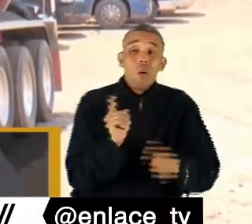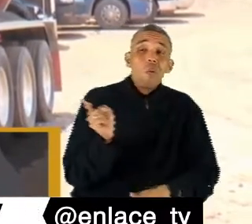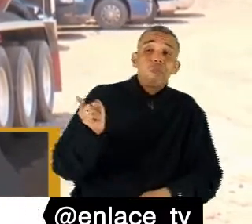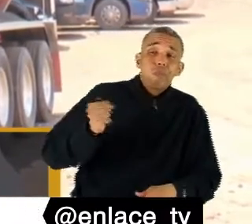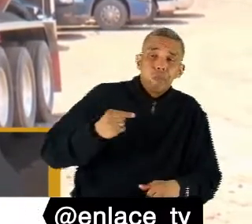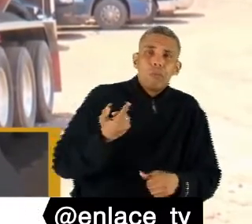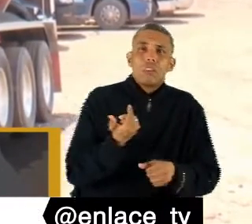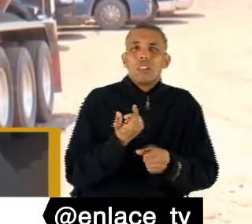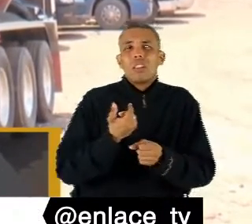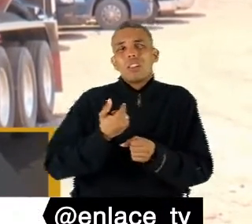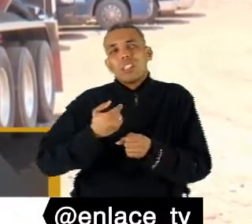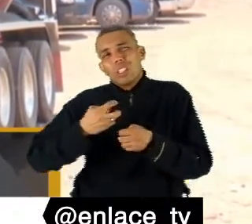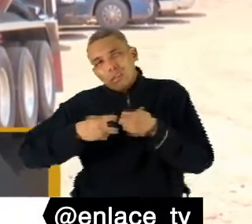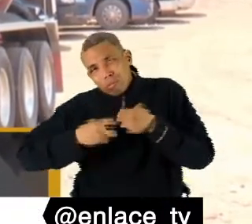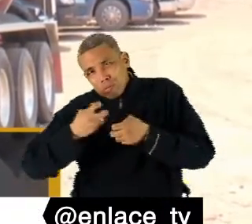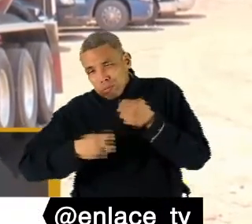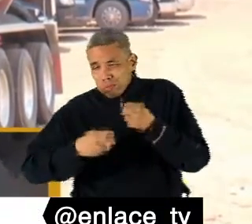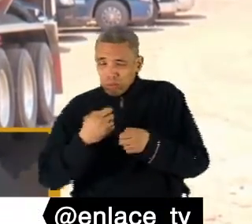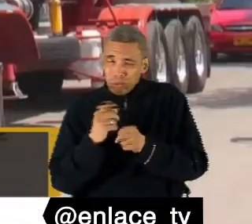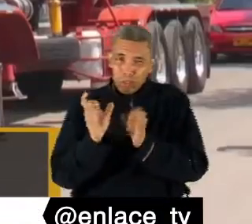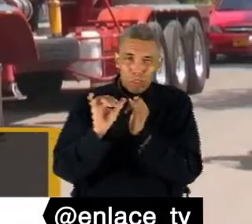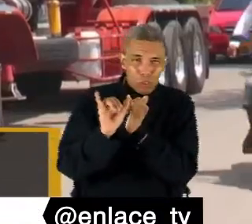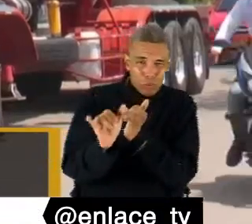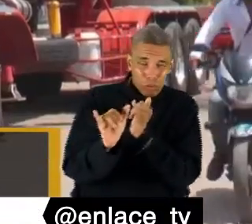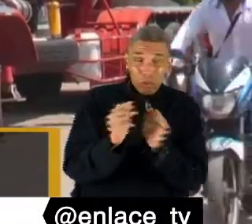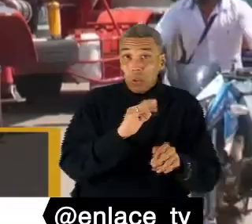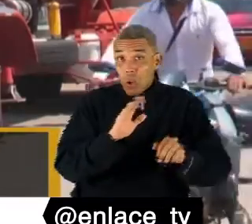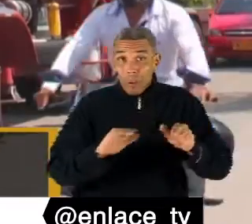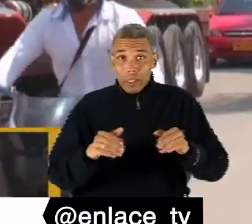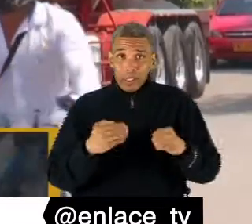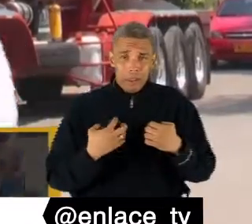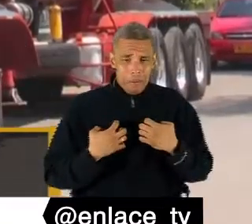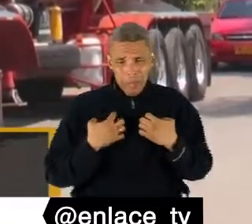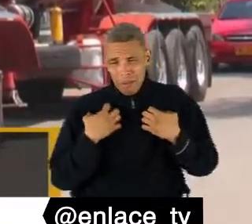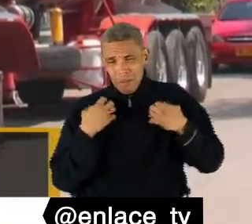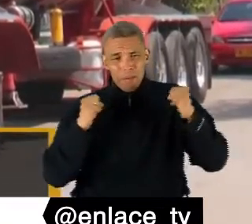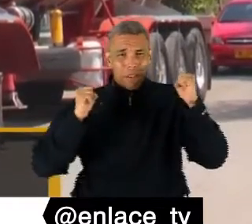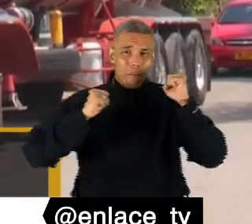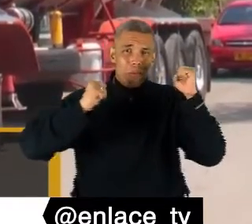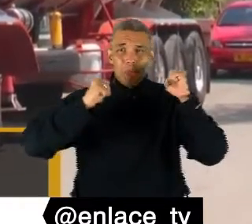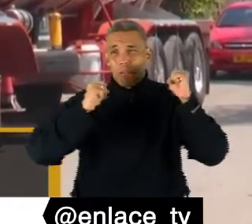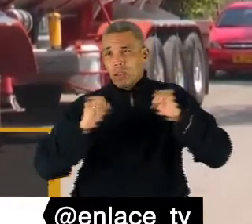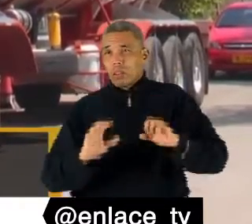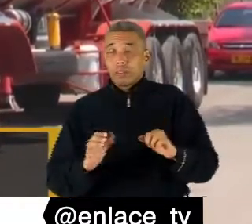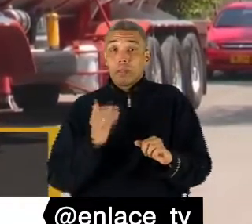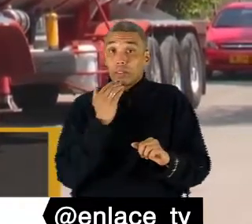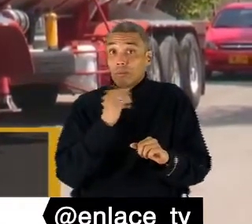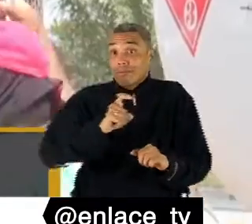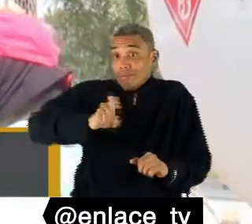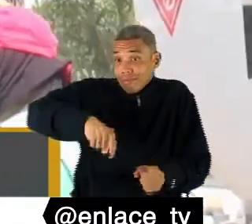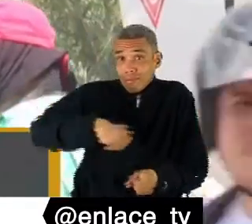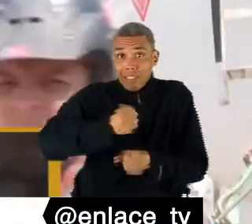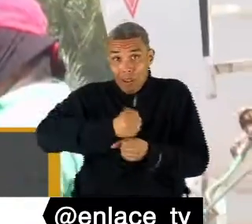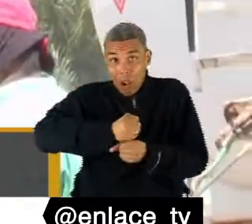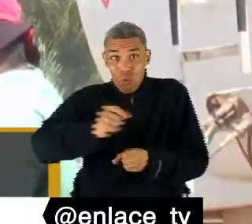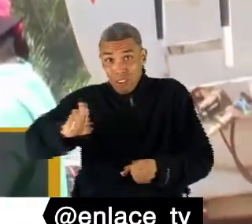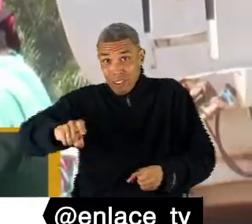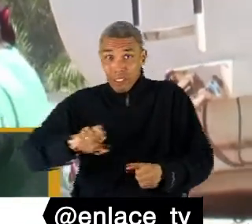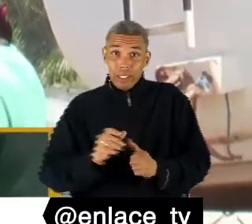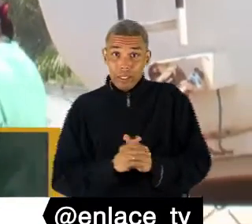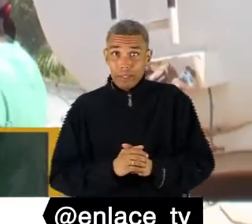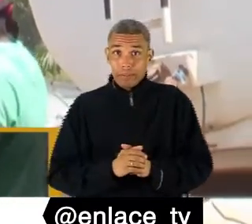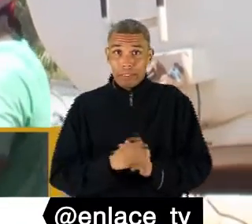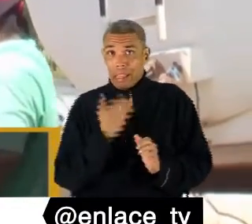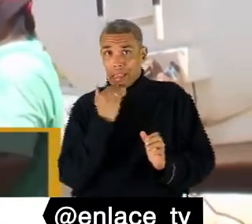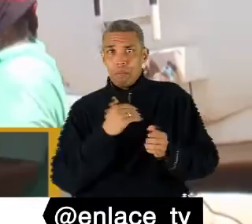A veces el miedo no nos deja reaccionar, el temor, a veces la necesidad juegan con el hambre de uno. Uno cree que por hacer un viaje pues